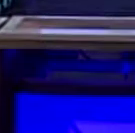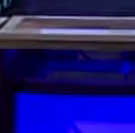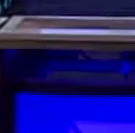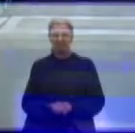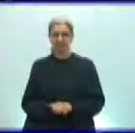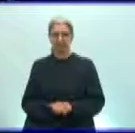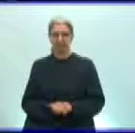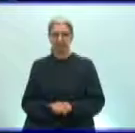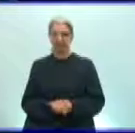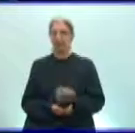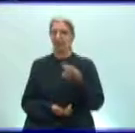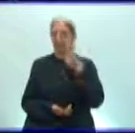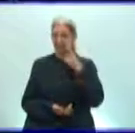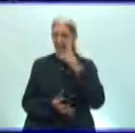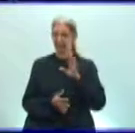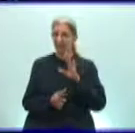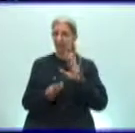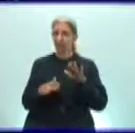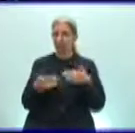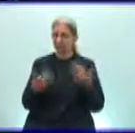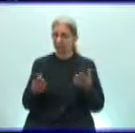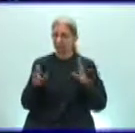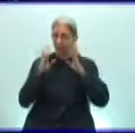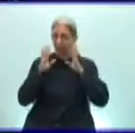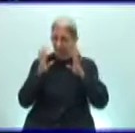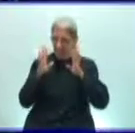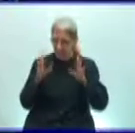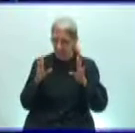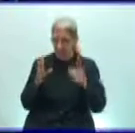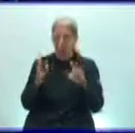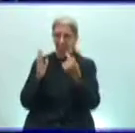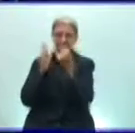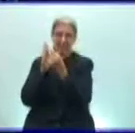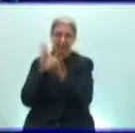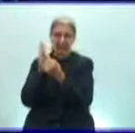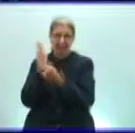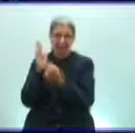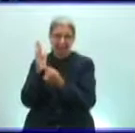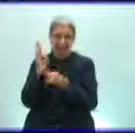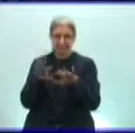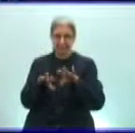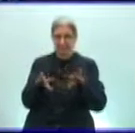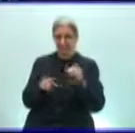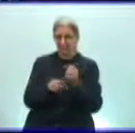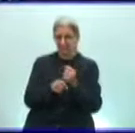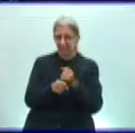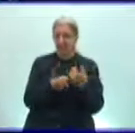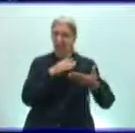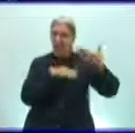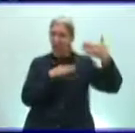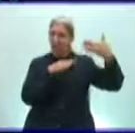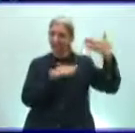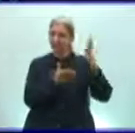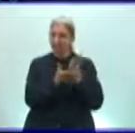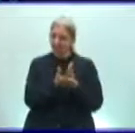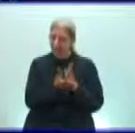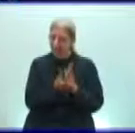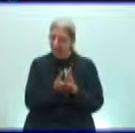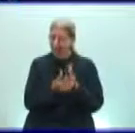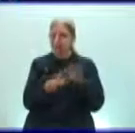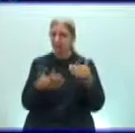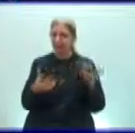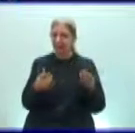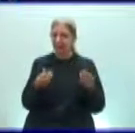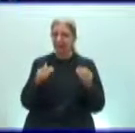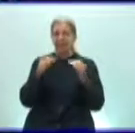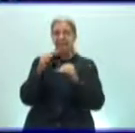Fíjense, llamo la atención cómo cada uno de los aspectos que nosotros hemos trabajado en las clases anteriores, como es el mínimo